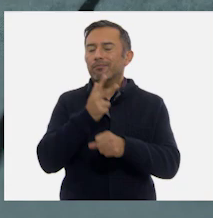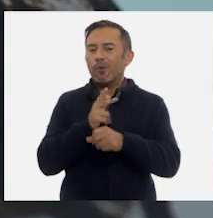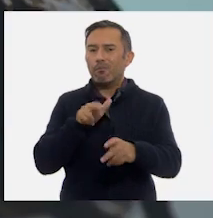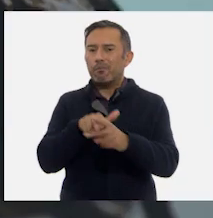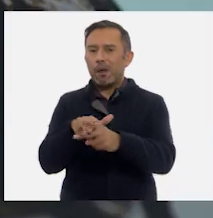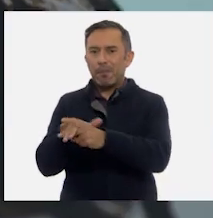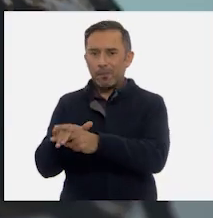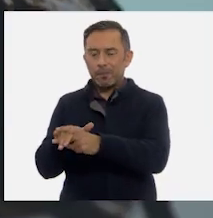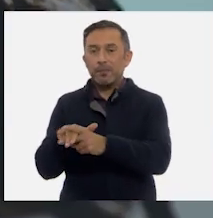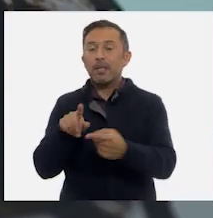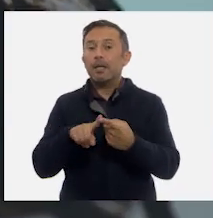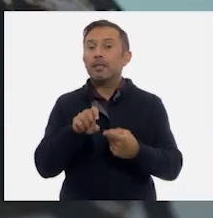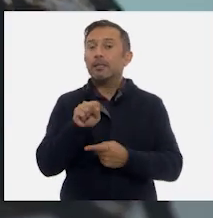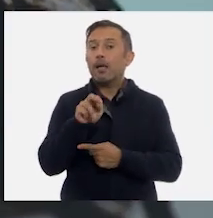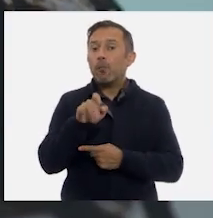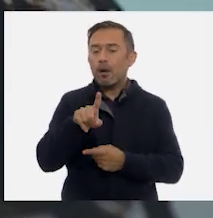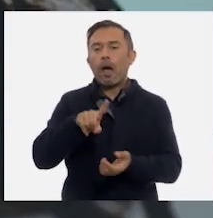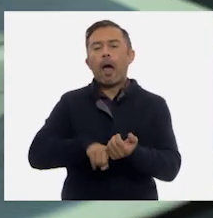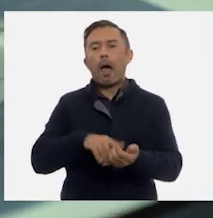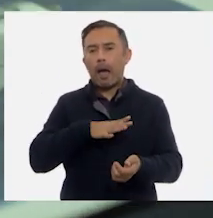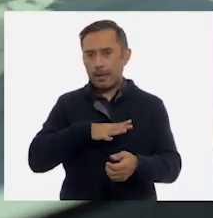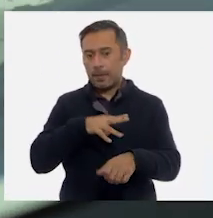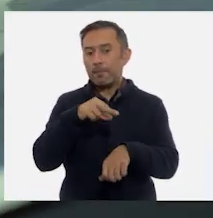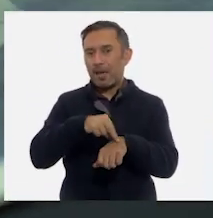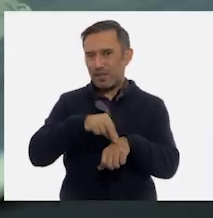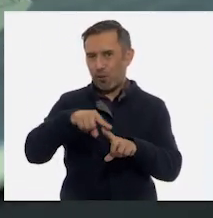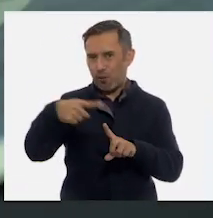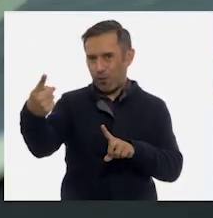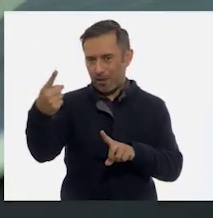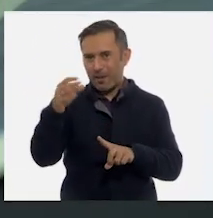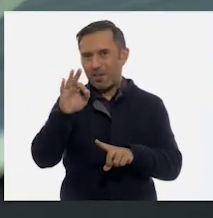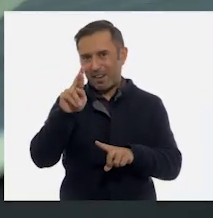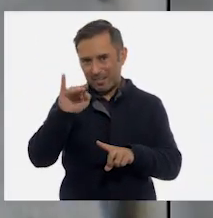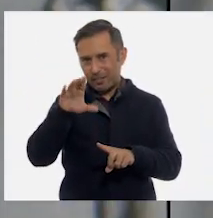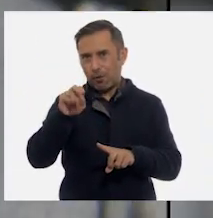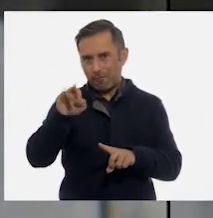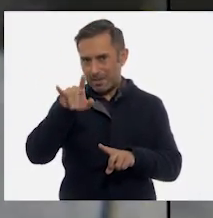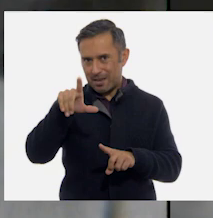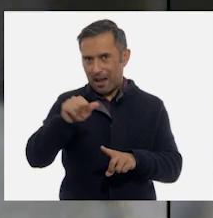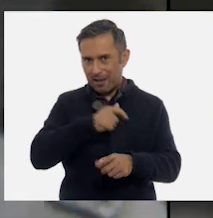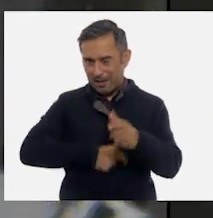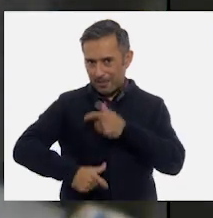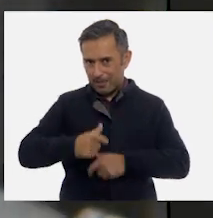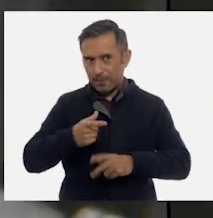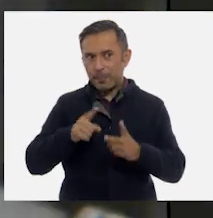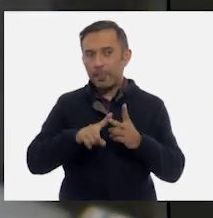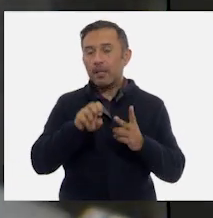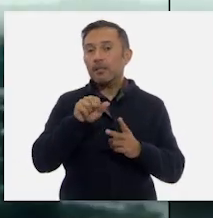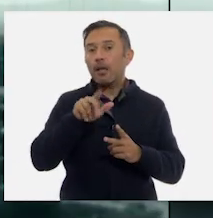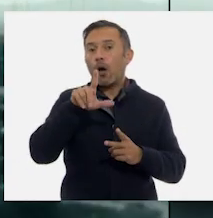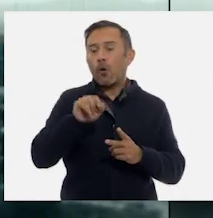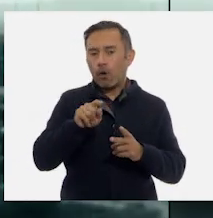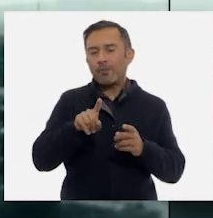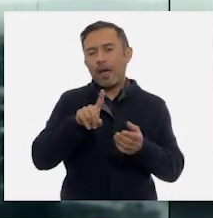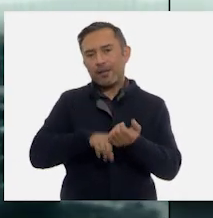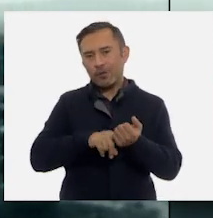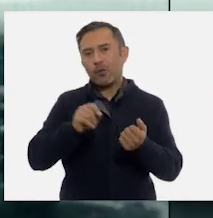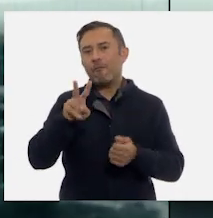Samuel fue médico de Francisco Villa y Saulo era de los Dorados de Villa.